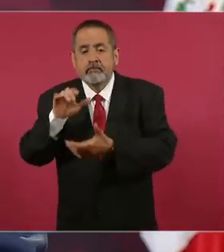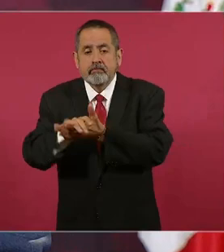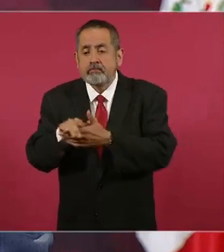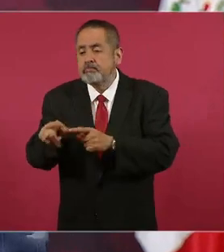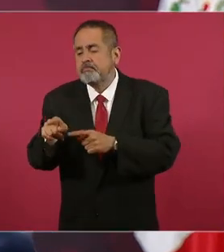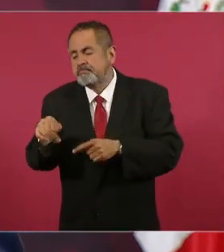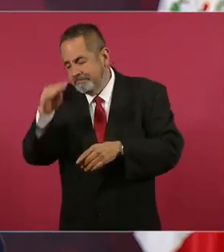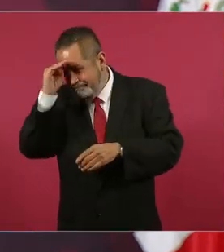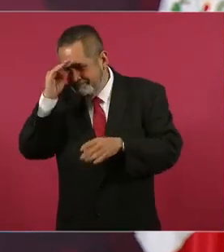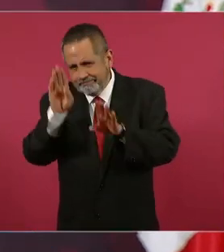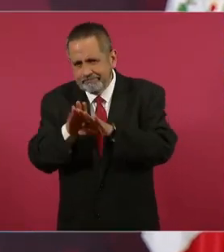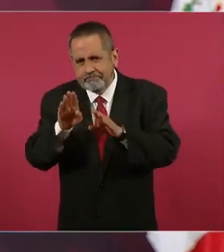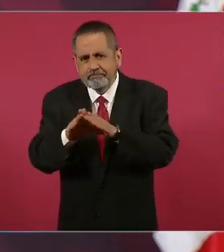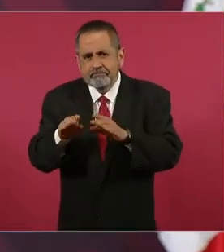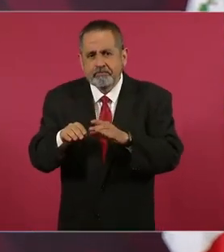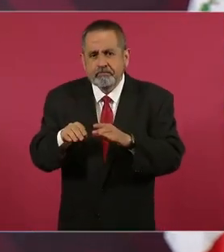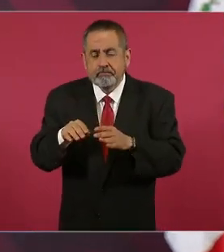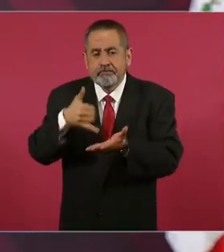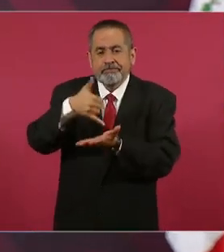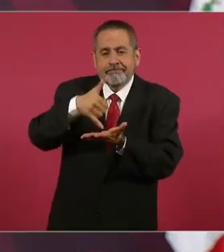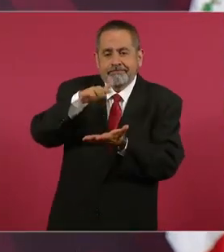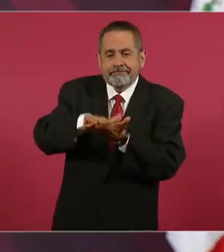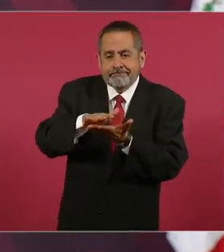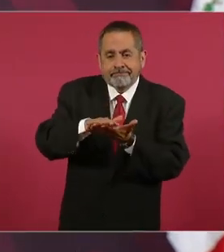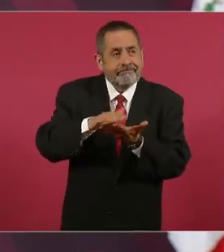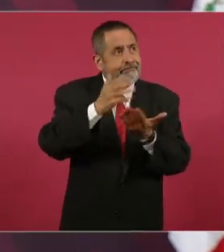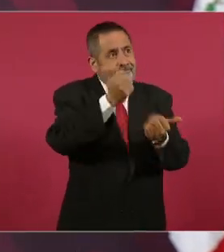la forma de enviarle su imprenta.